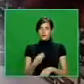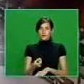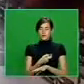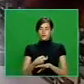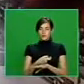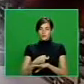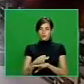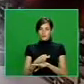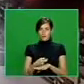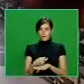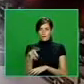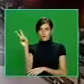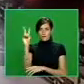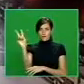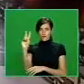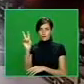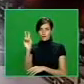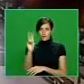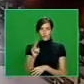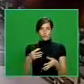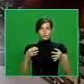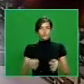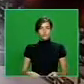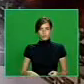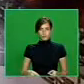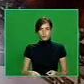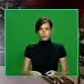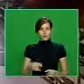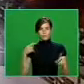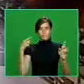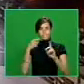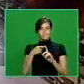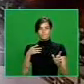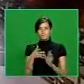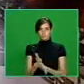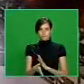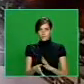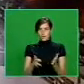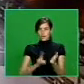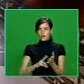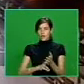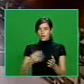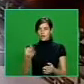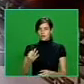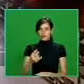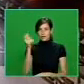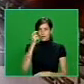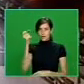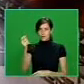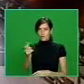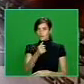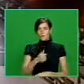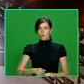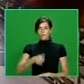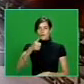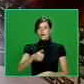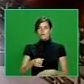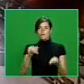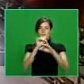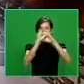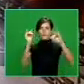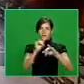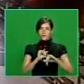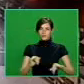gobierno venezolano justamente con el propósito de garantizarle a nuestro pueblo la mayor suma